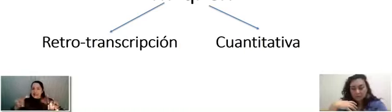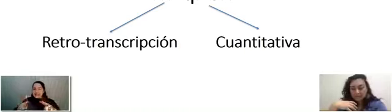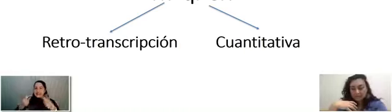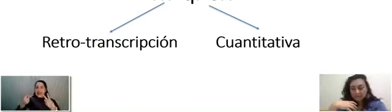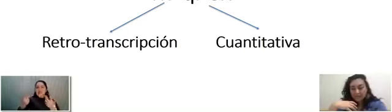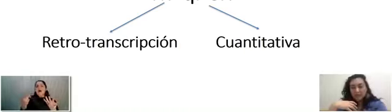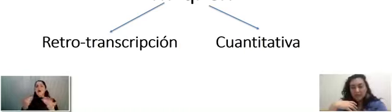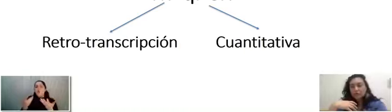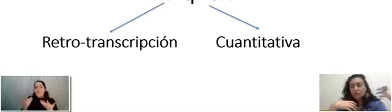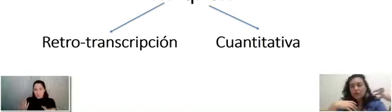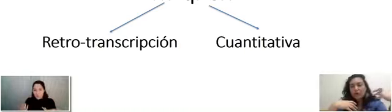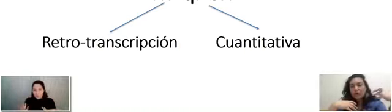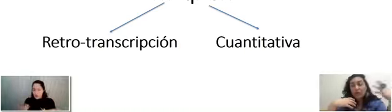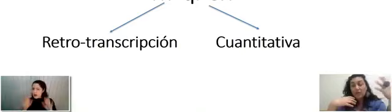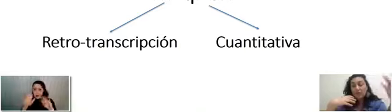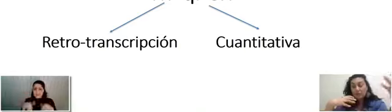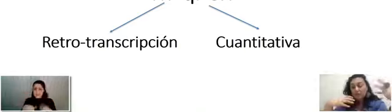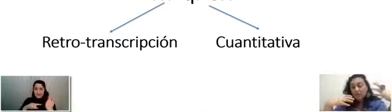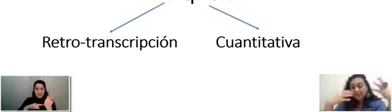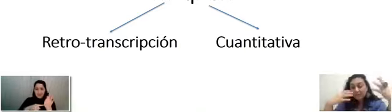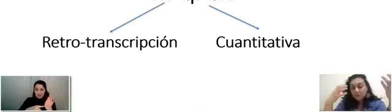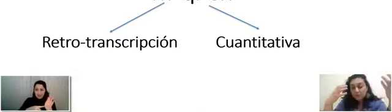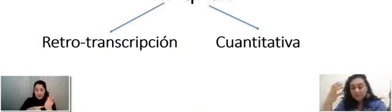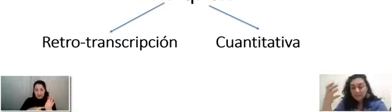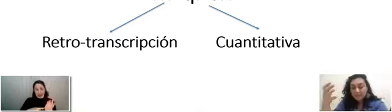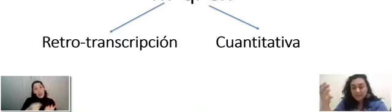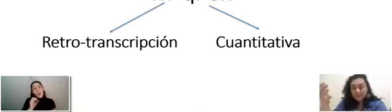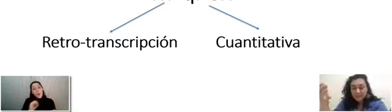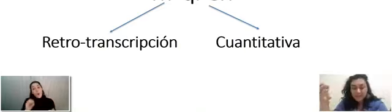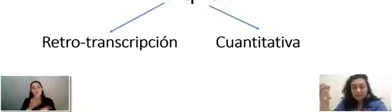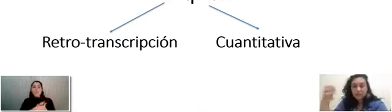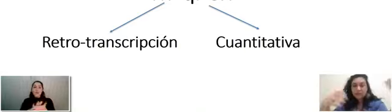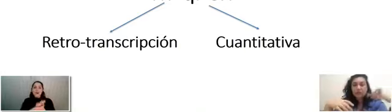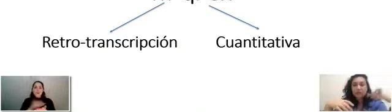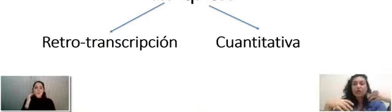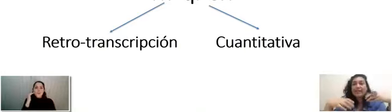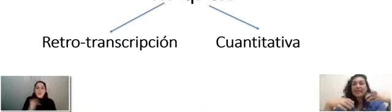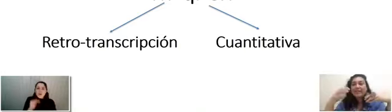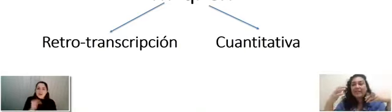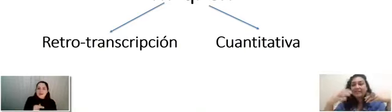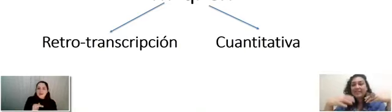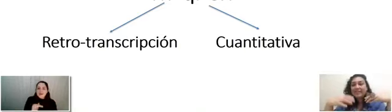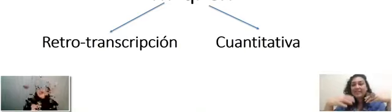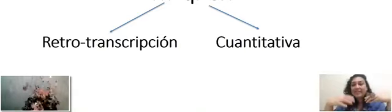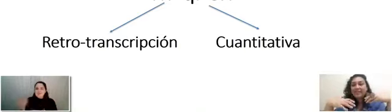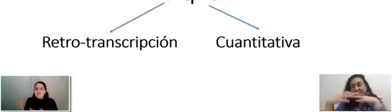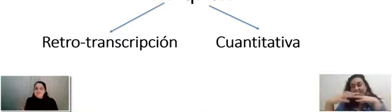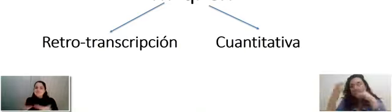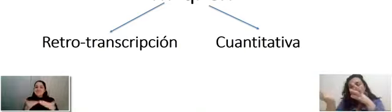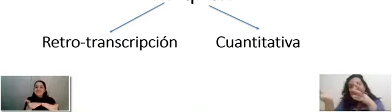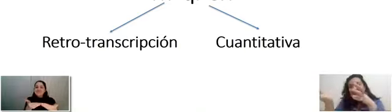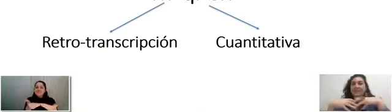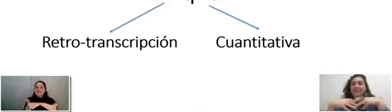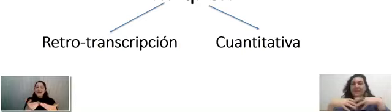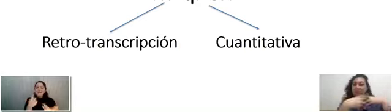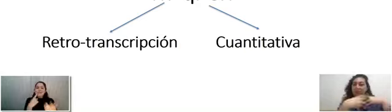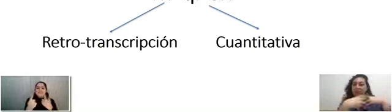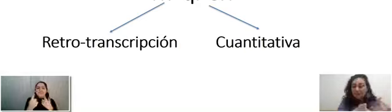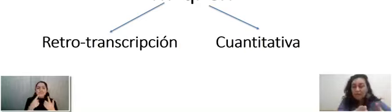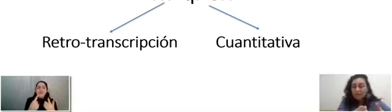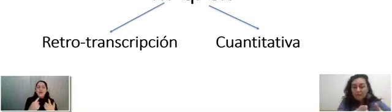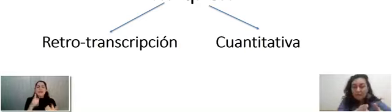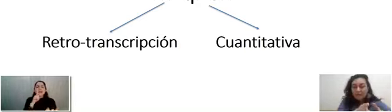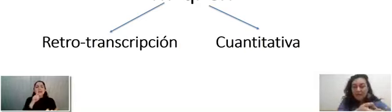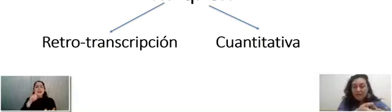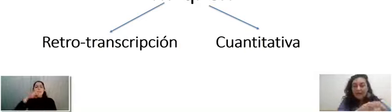una persona, un niño, a hacer un test de paternidad, ¿no es cierto? Y se quiere saber, ya se sabe cuál es la mamá, pero se quiere saber cuál es el